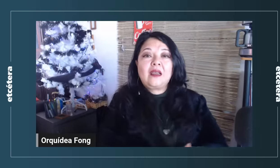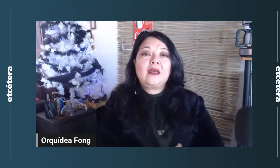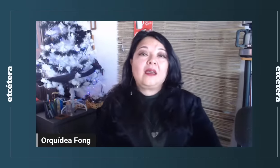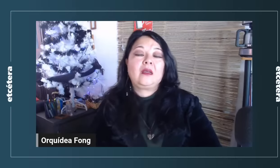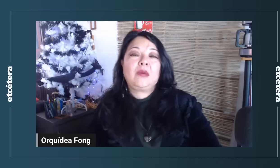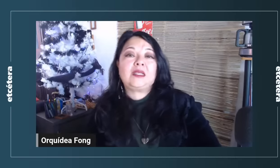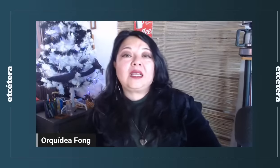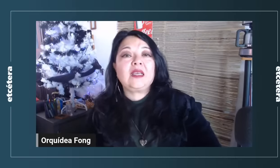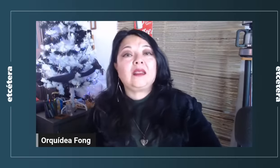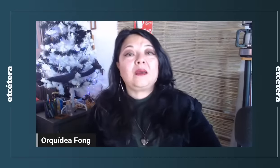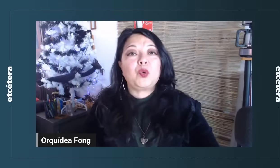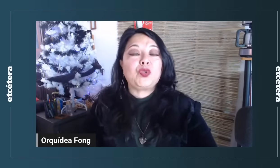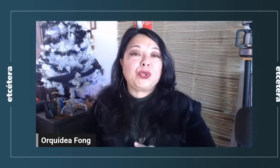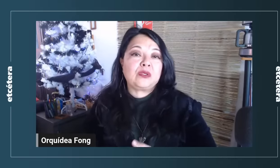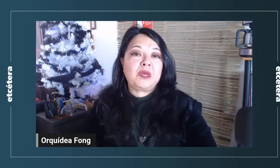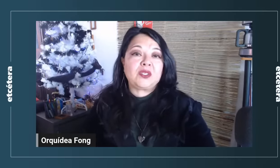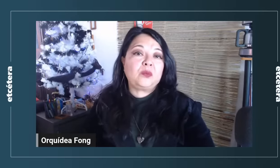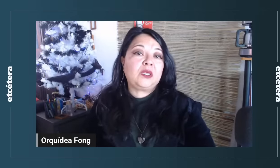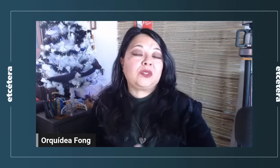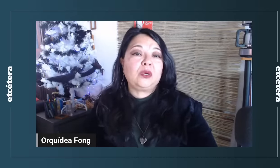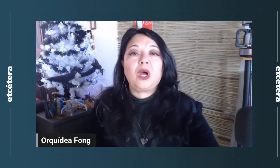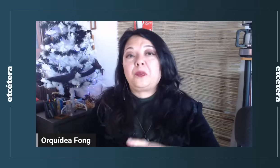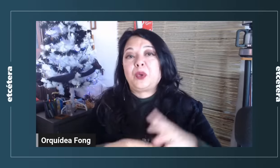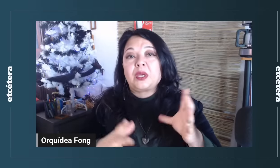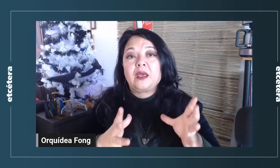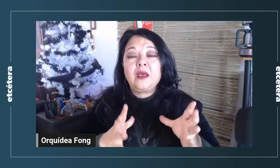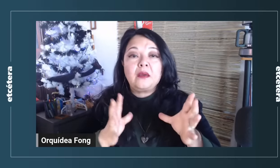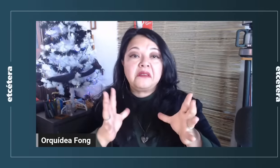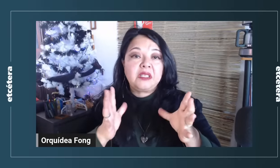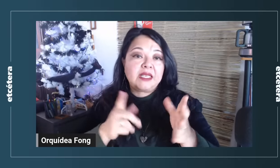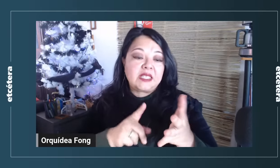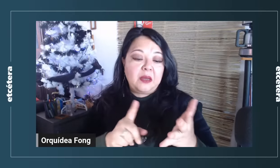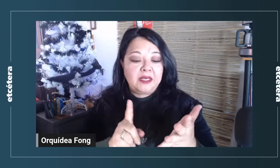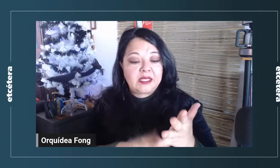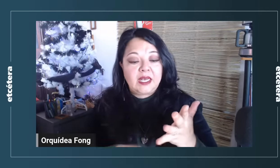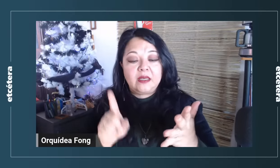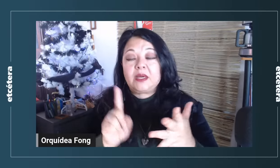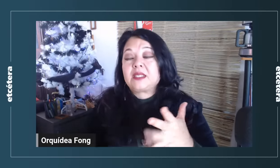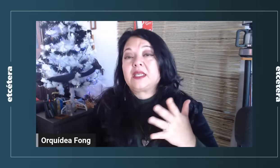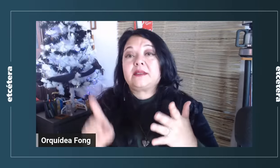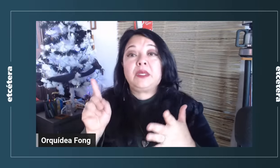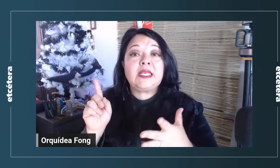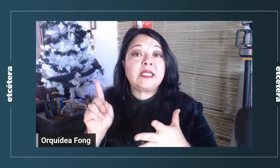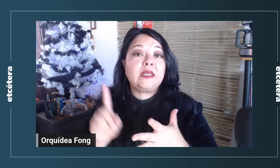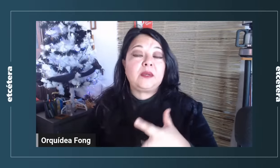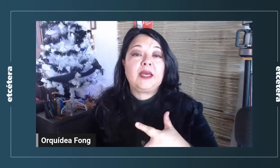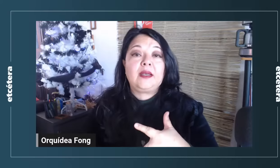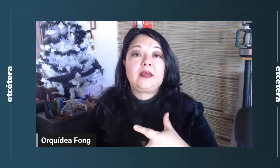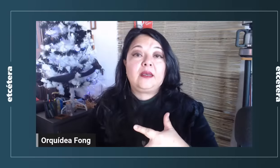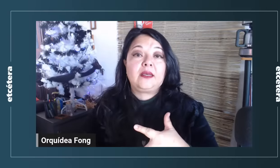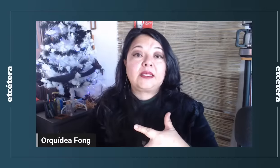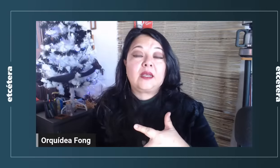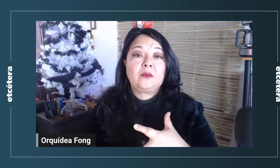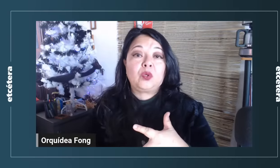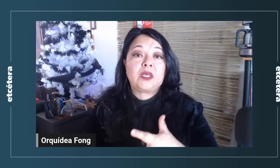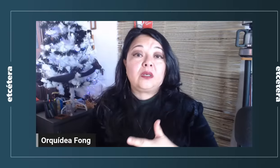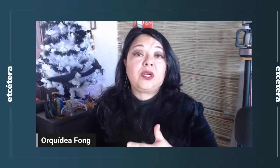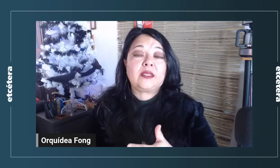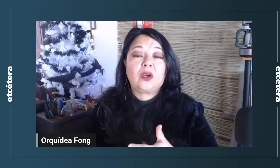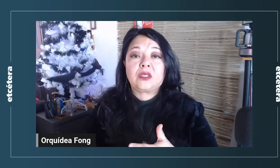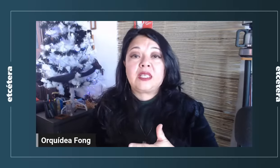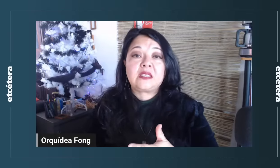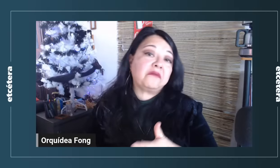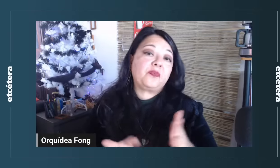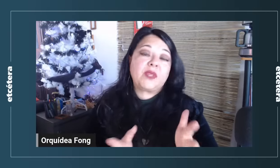quedar en materia de votos más o menos igual porque ya estaban saldivar jasm Esquivel y esta mujer